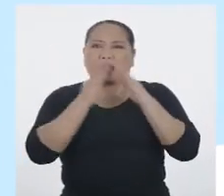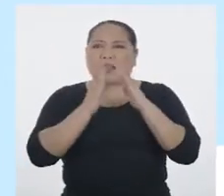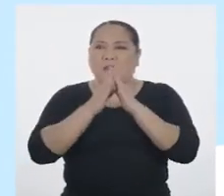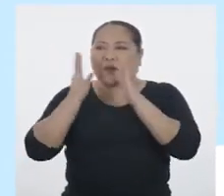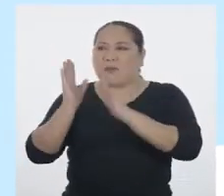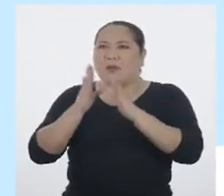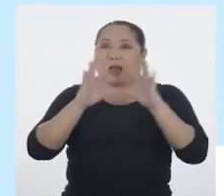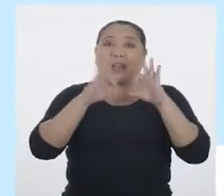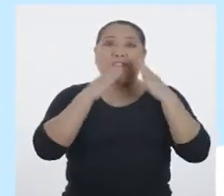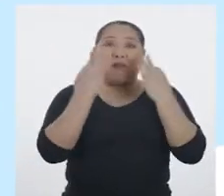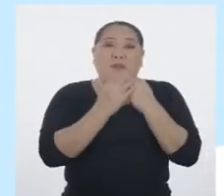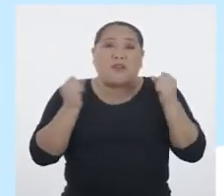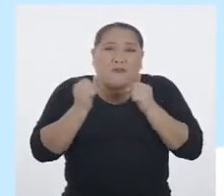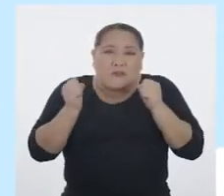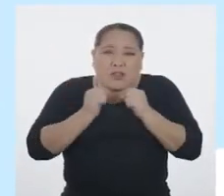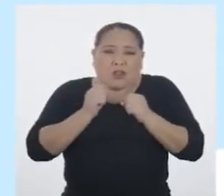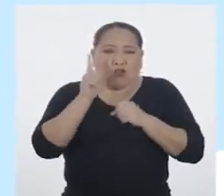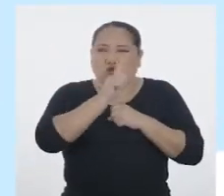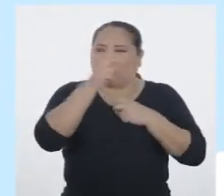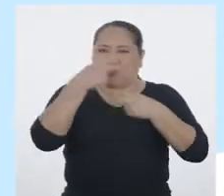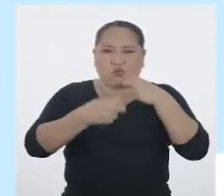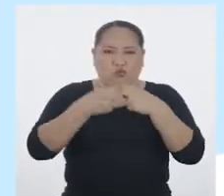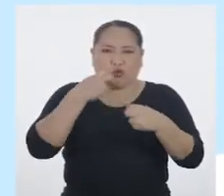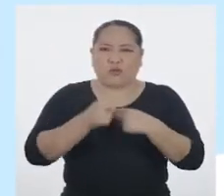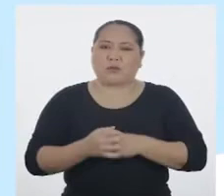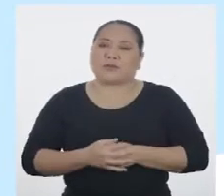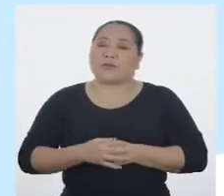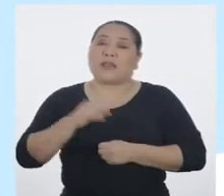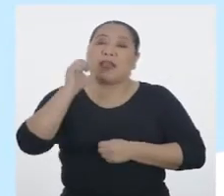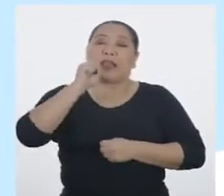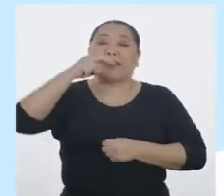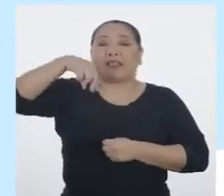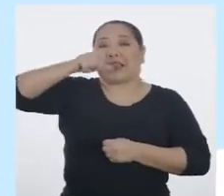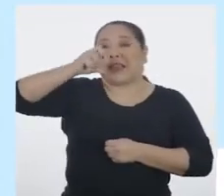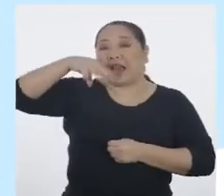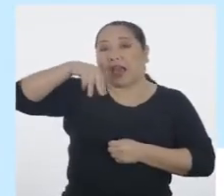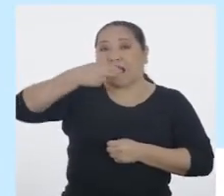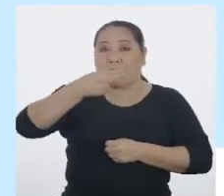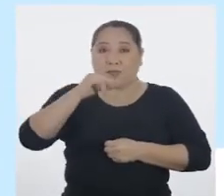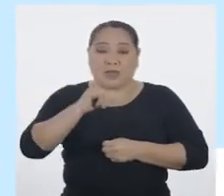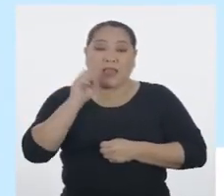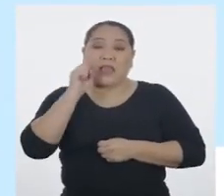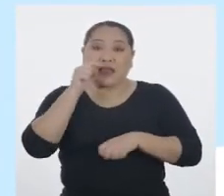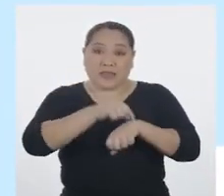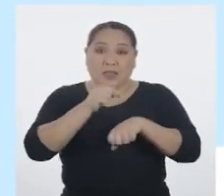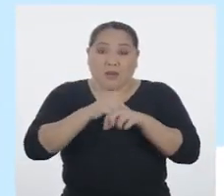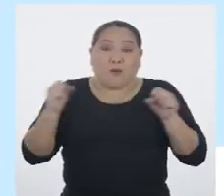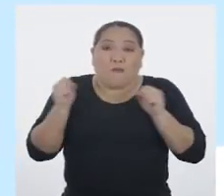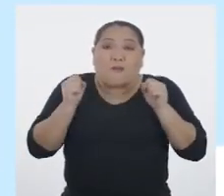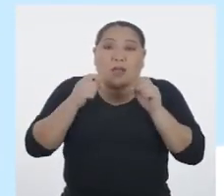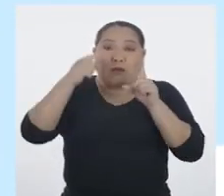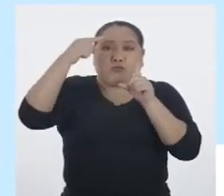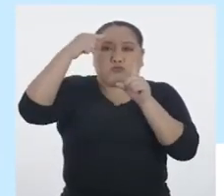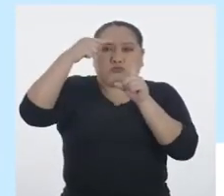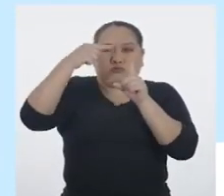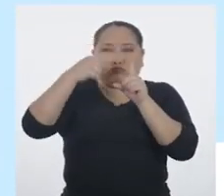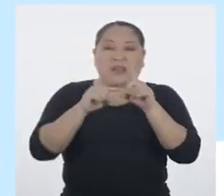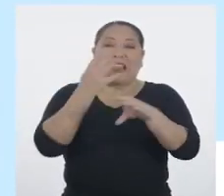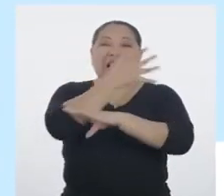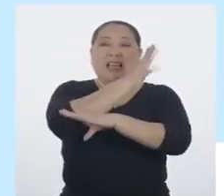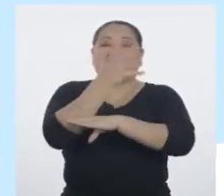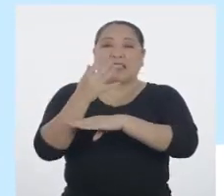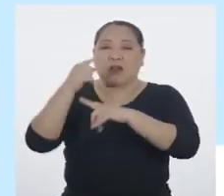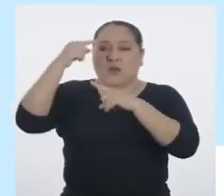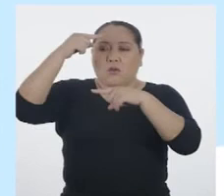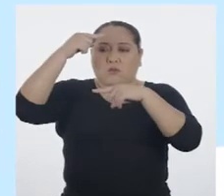volando a casa para prepararnos con la familia a pasar el friaje sin problemas. El Cenami ha registrado que durante los friajes, la temperatura en la